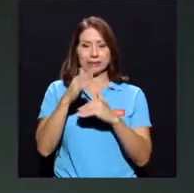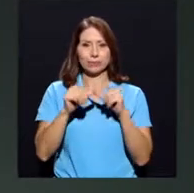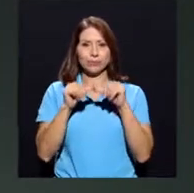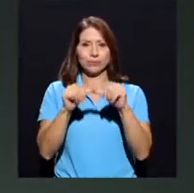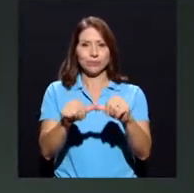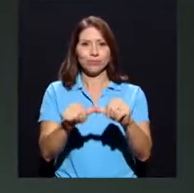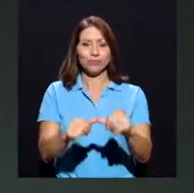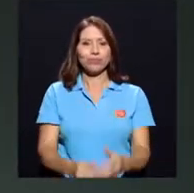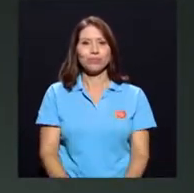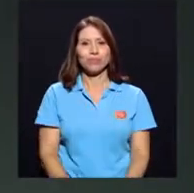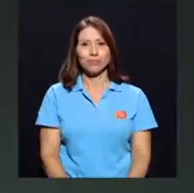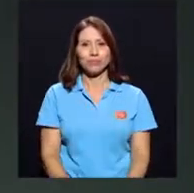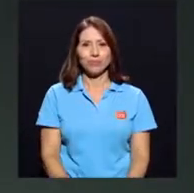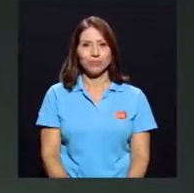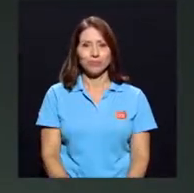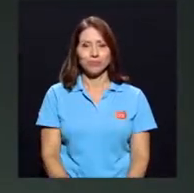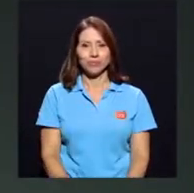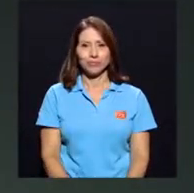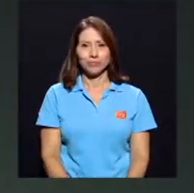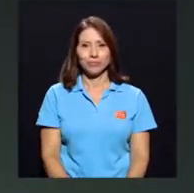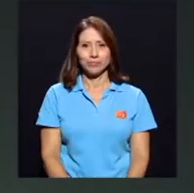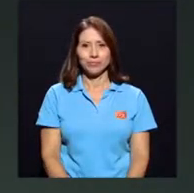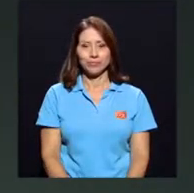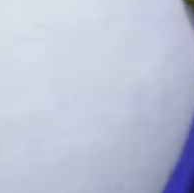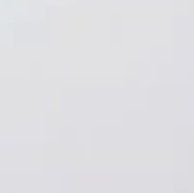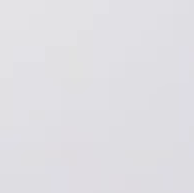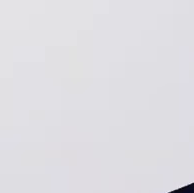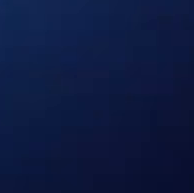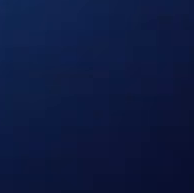hacerlo les esperamos